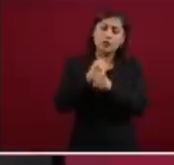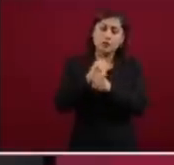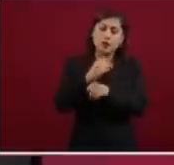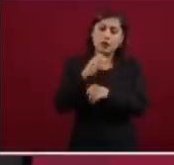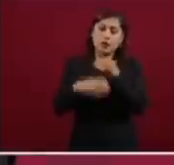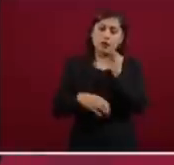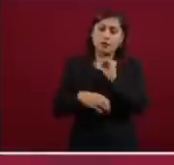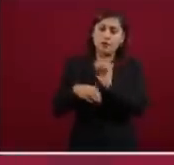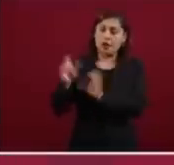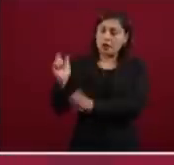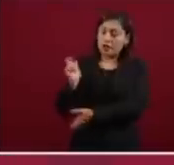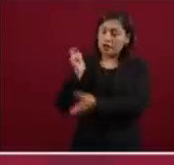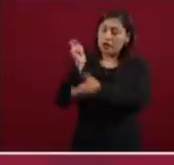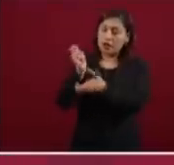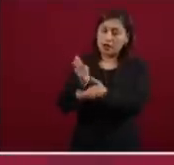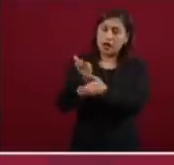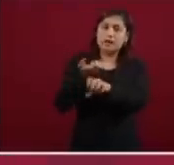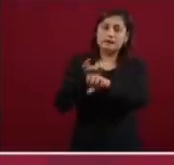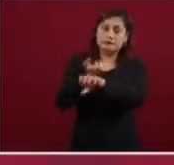estados